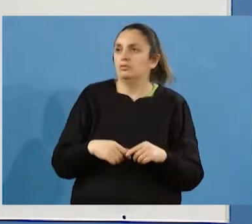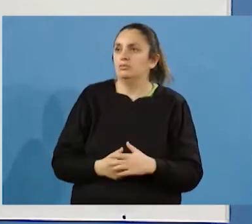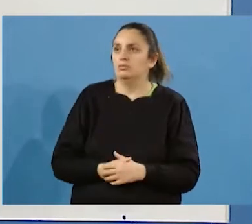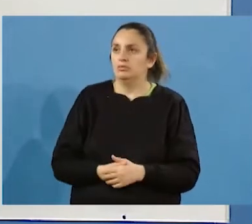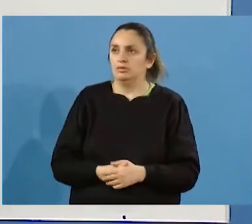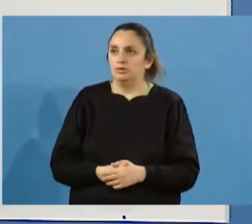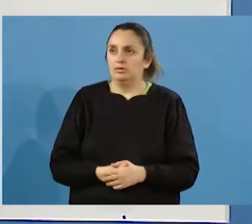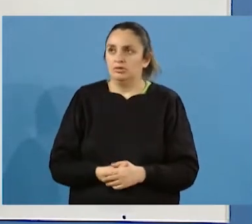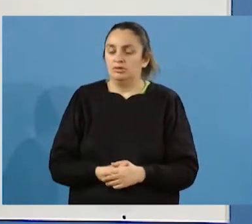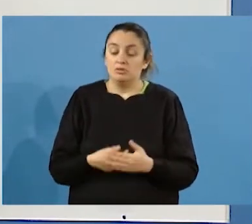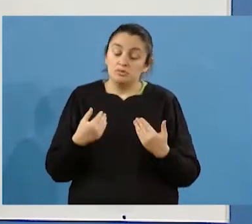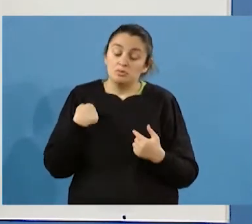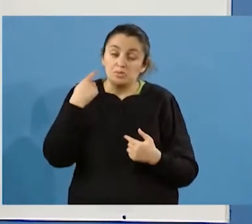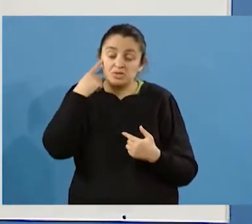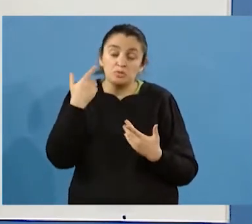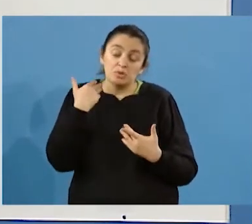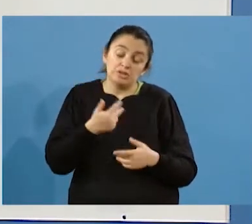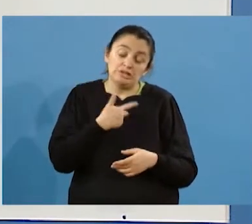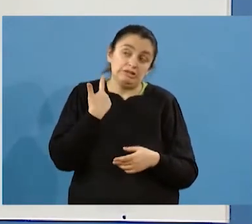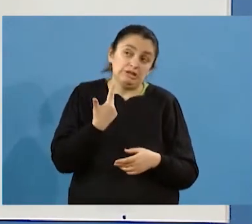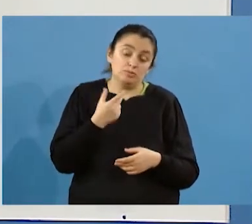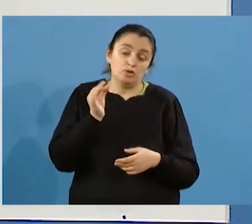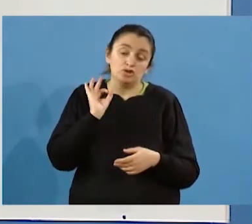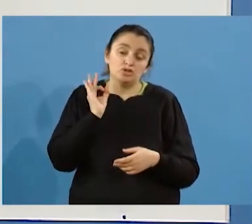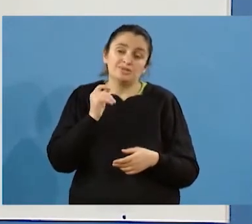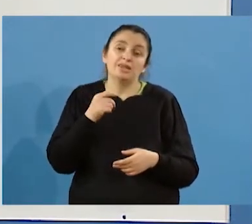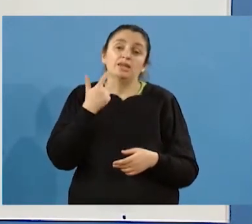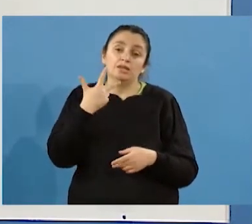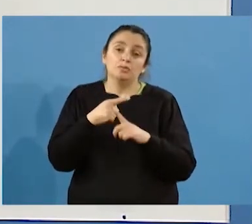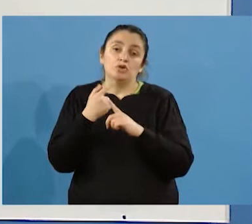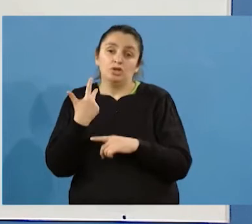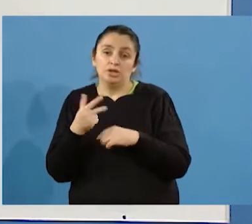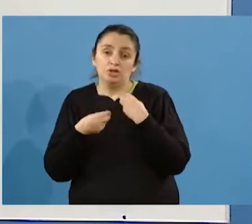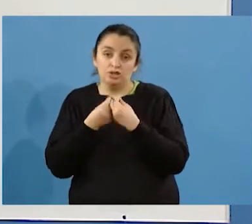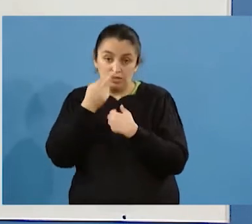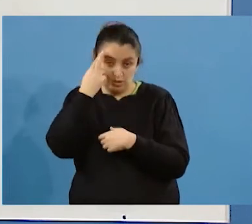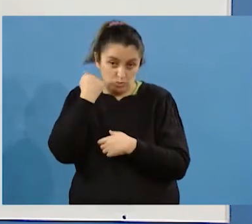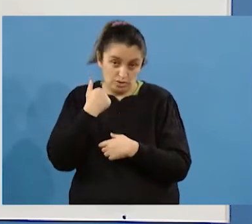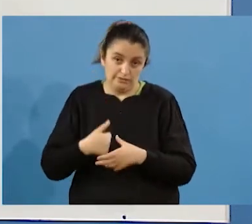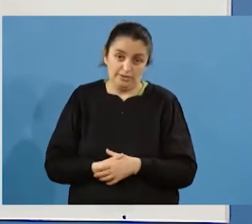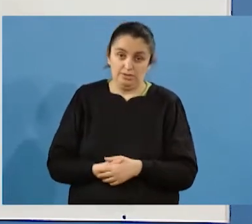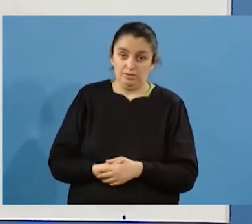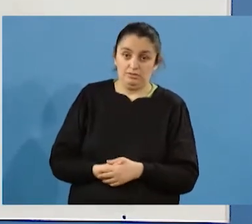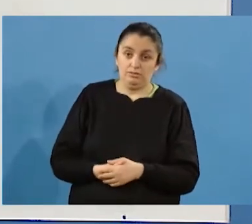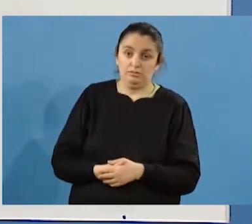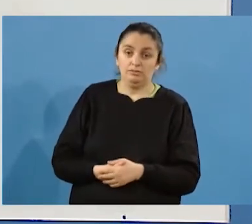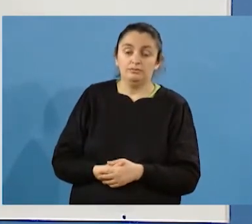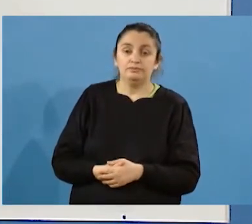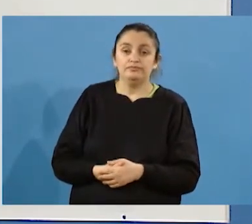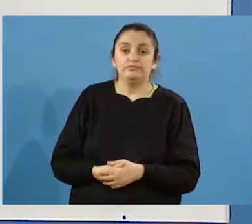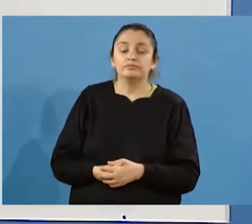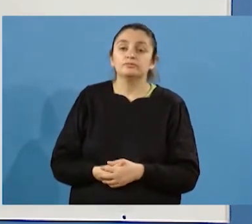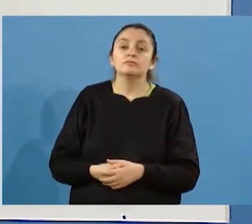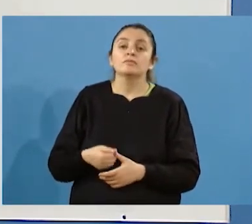acá el 3 porque sé que tres por tres me va a dar nueve sí pero